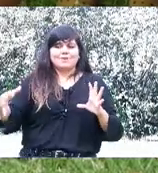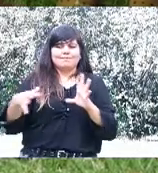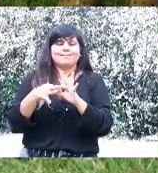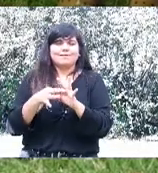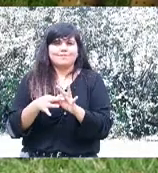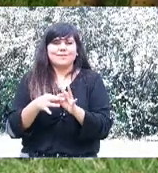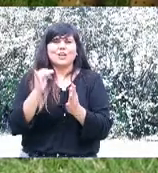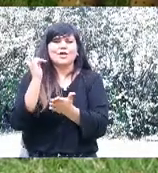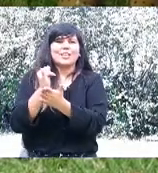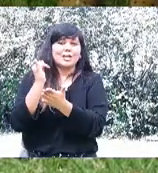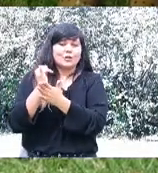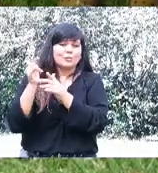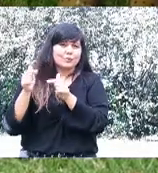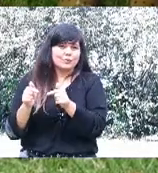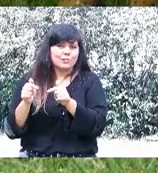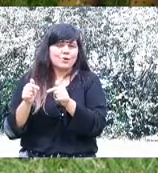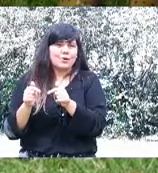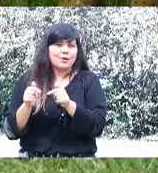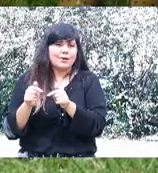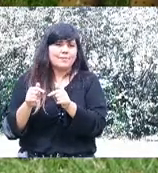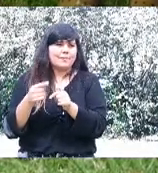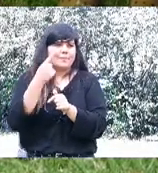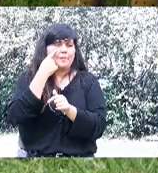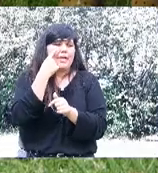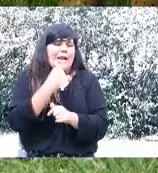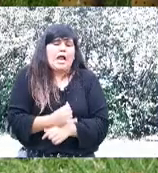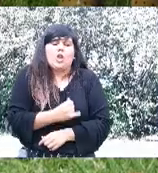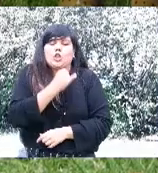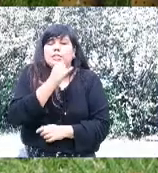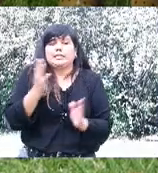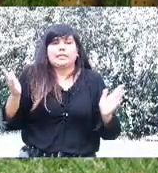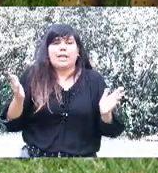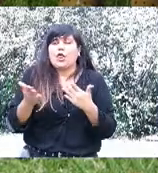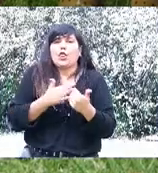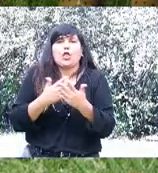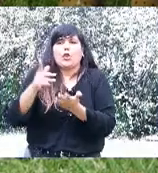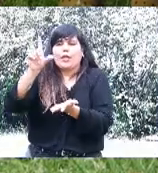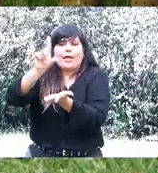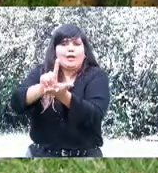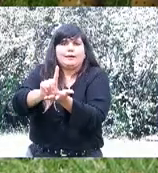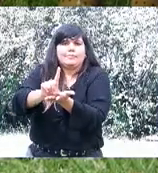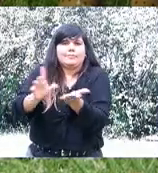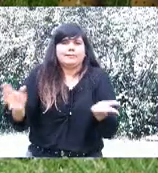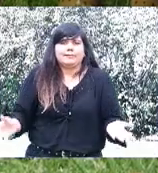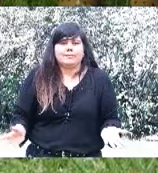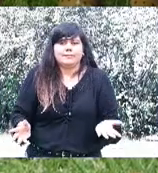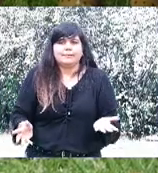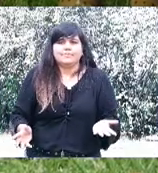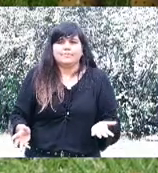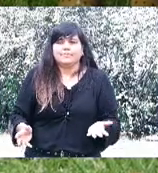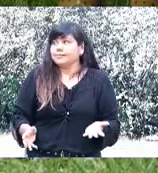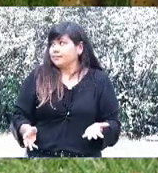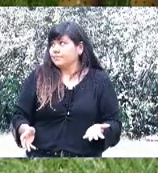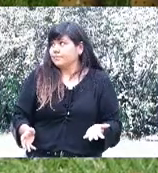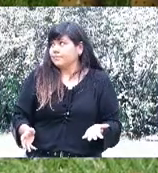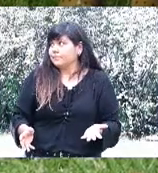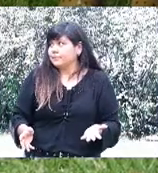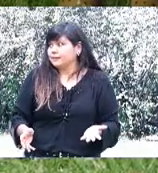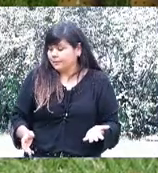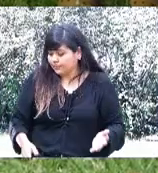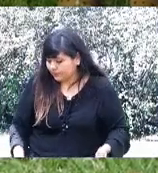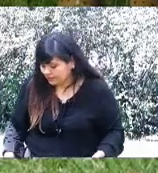las instituciones miran o no sé desde dónde se instalan una comunidad que tiene un parque